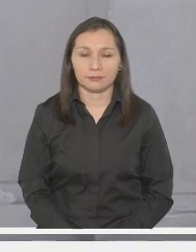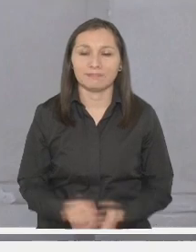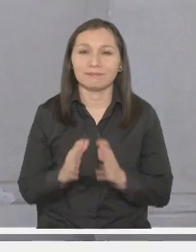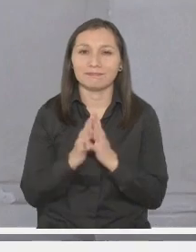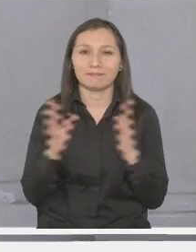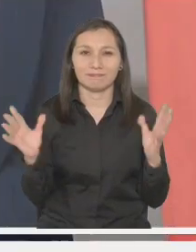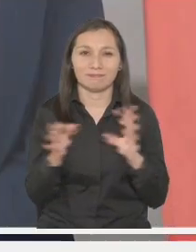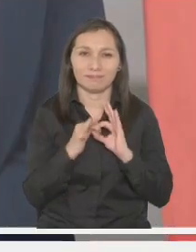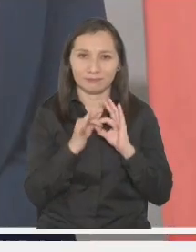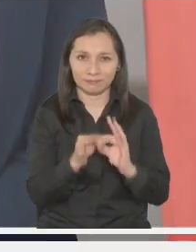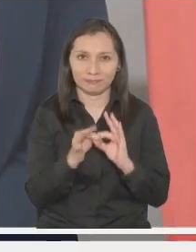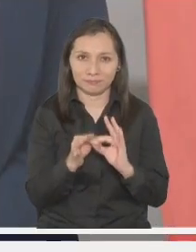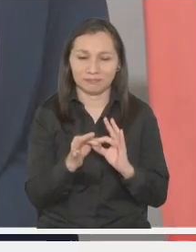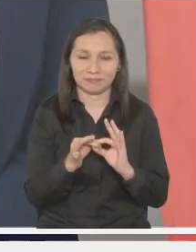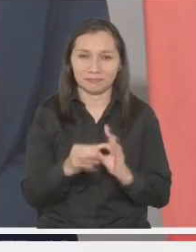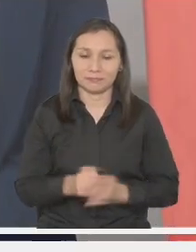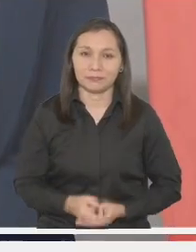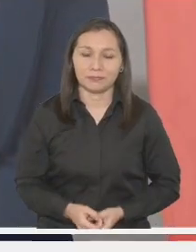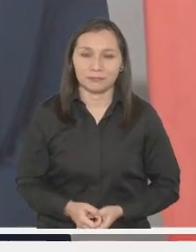Muchas gracias.